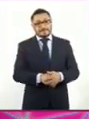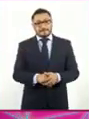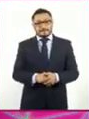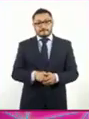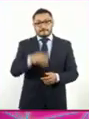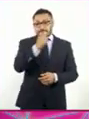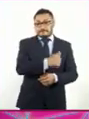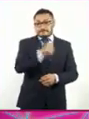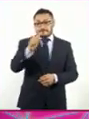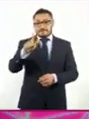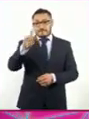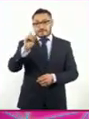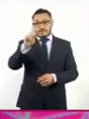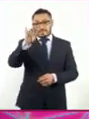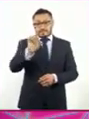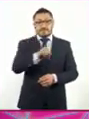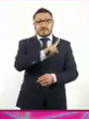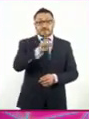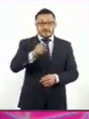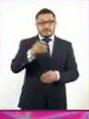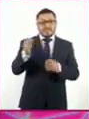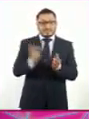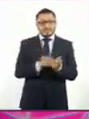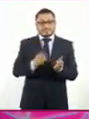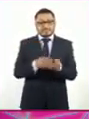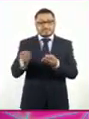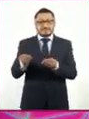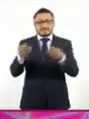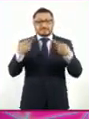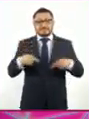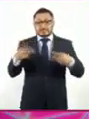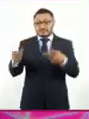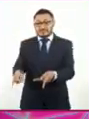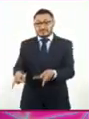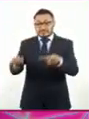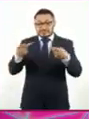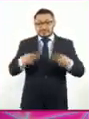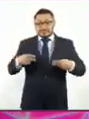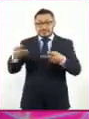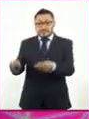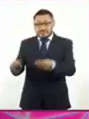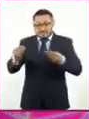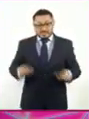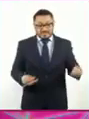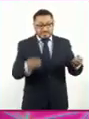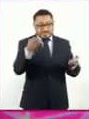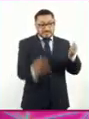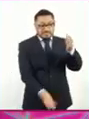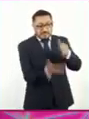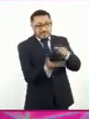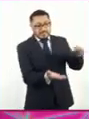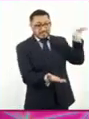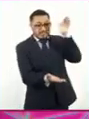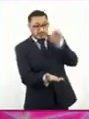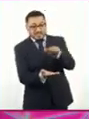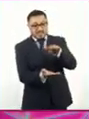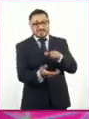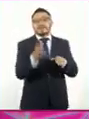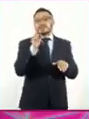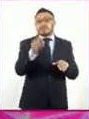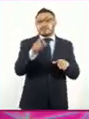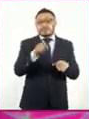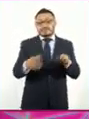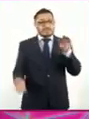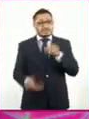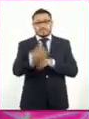Cada lote de 100 pliegos es recibido por una trabajadora que le coloca las cubiertas soportadas. Estas también están en